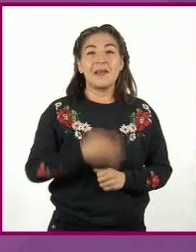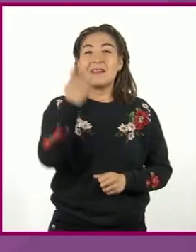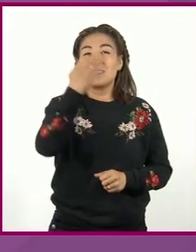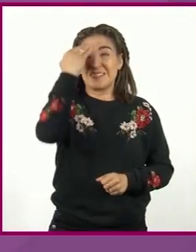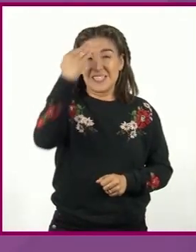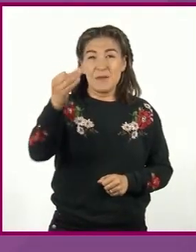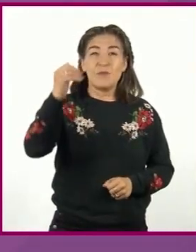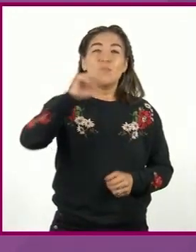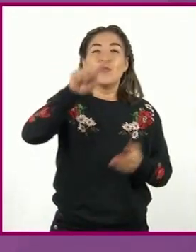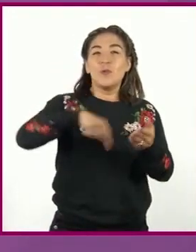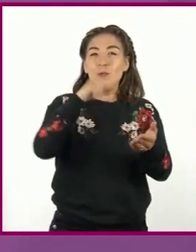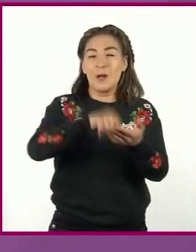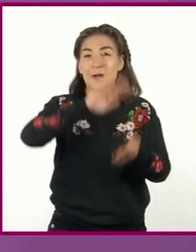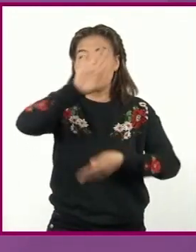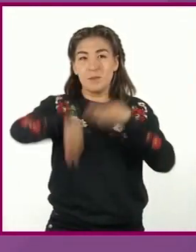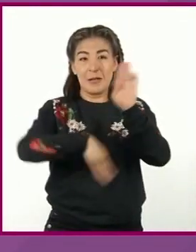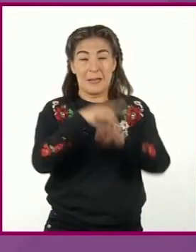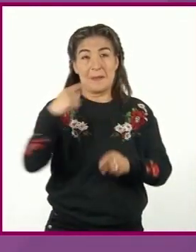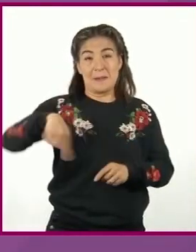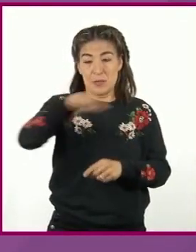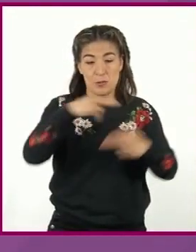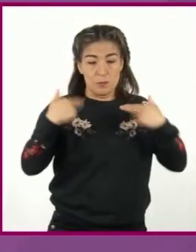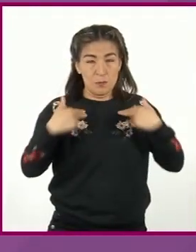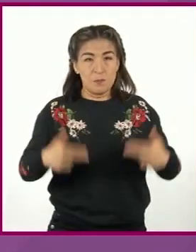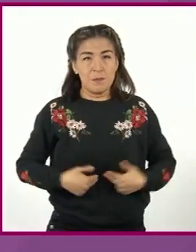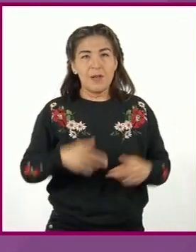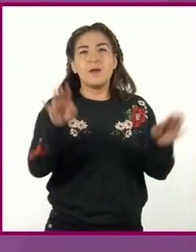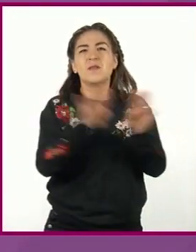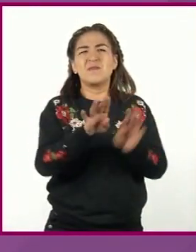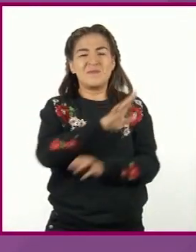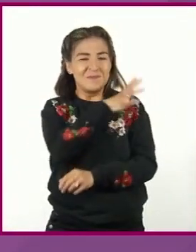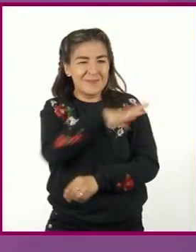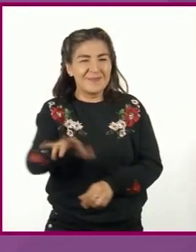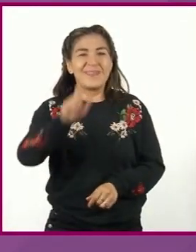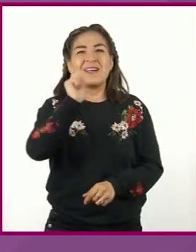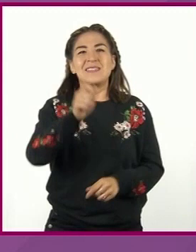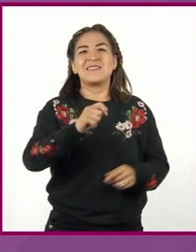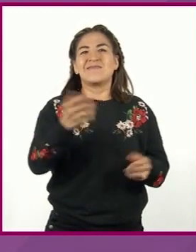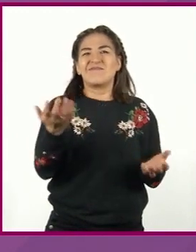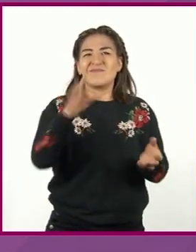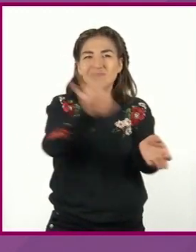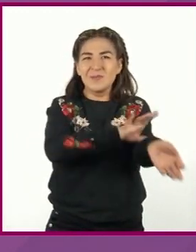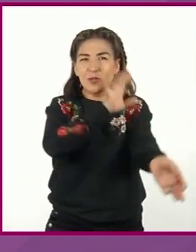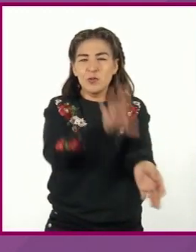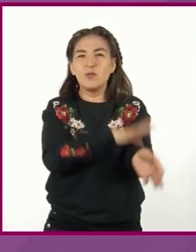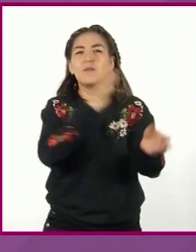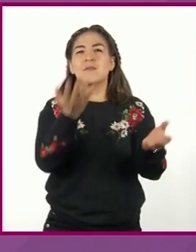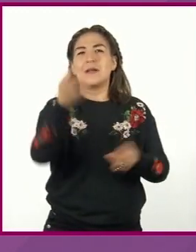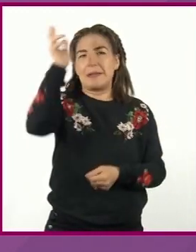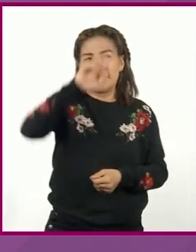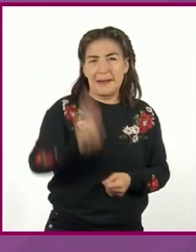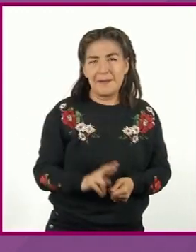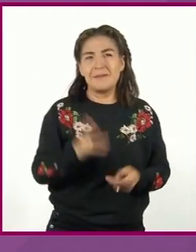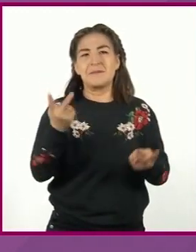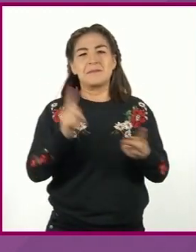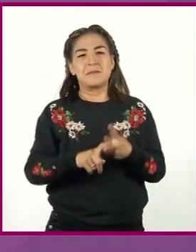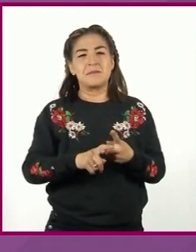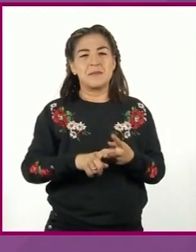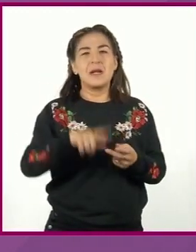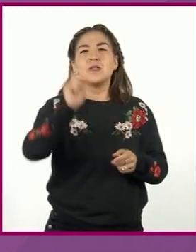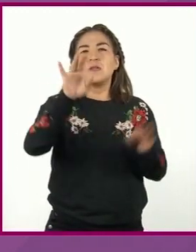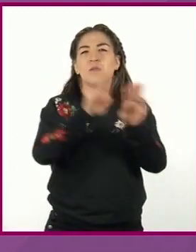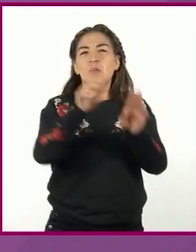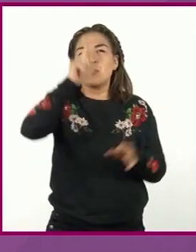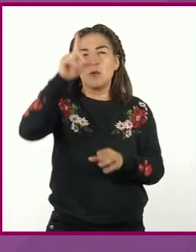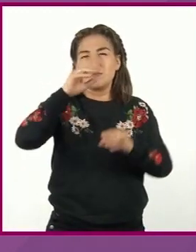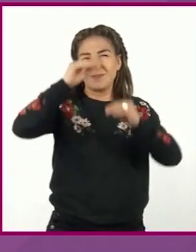y lugares del mundo, los seres humanos nos hemos impresionado con los fenómenos eléctricos, como los rayos, las auroras